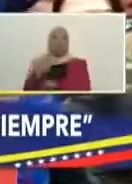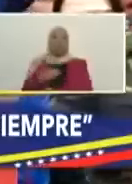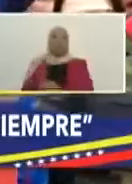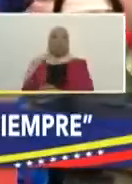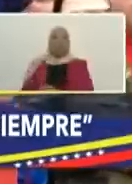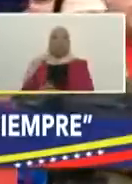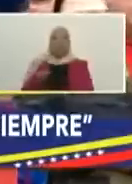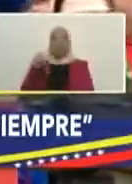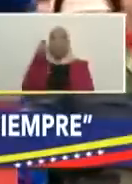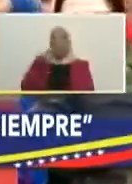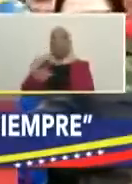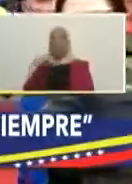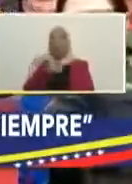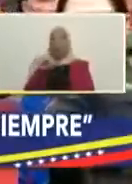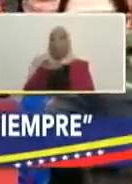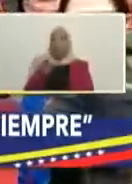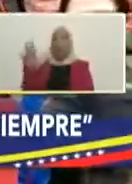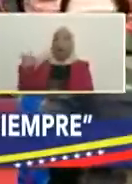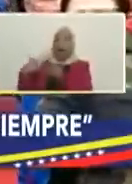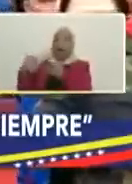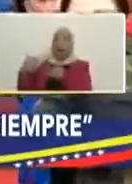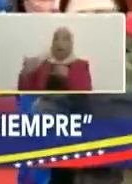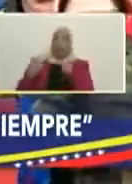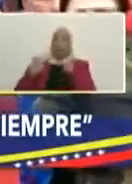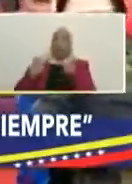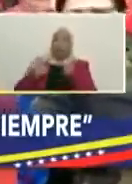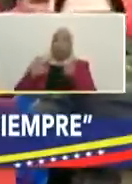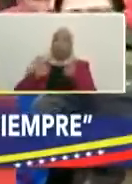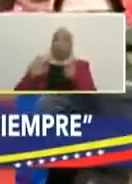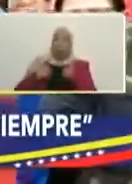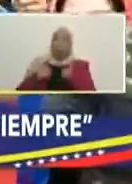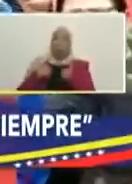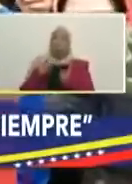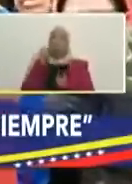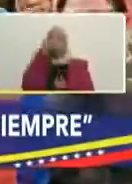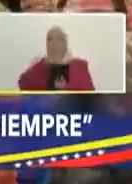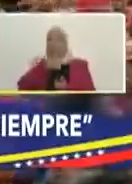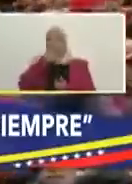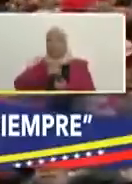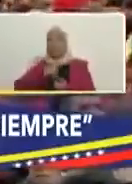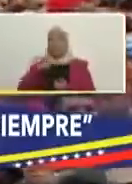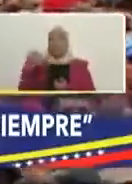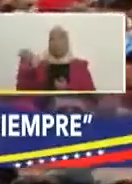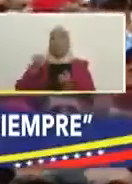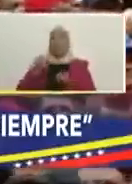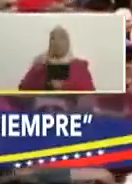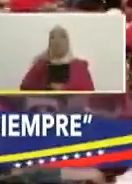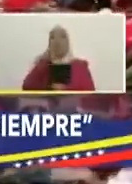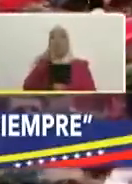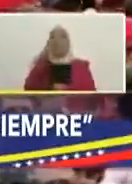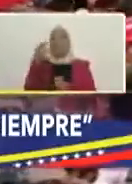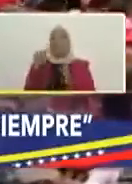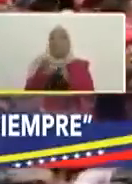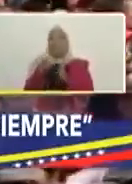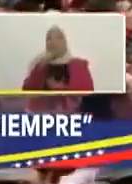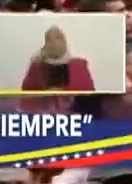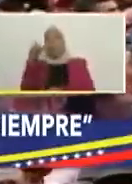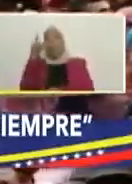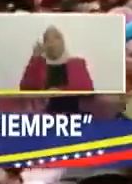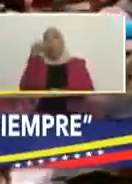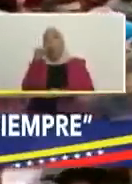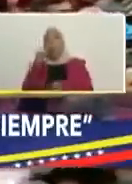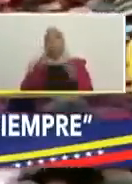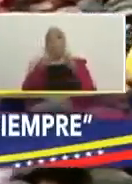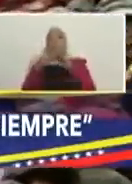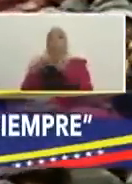cuando este pueblo fue masacrado, cuando asesinaron a bala a más de 3.000 hombres y mujeres en los barrios